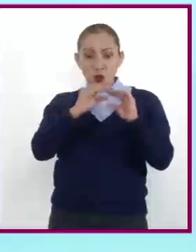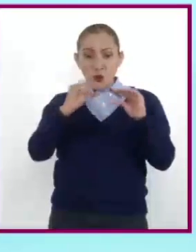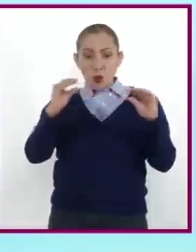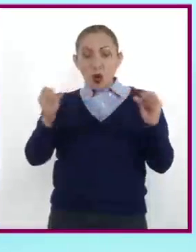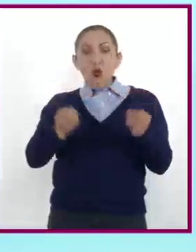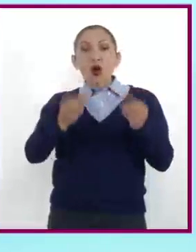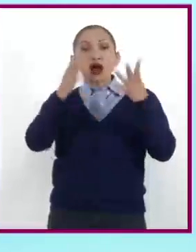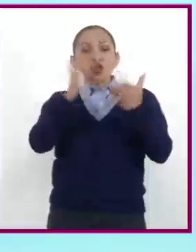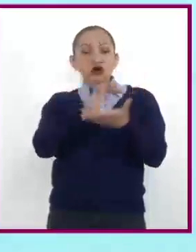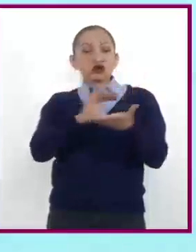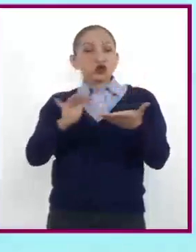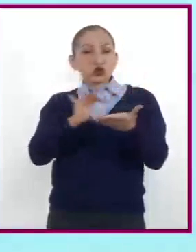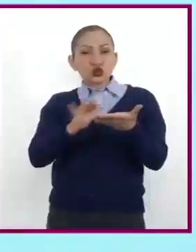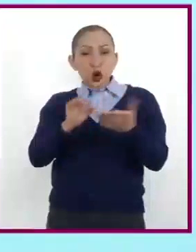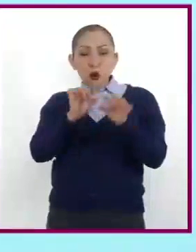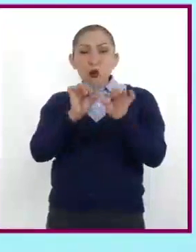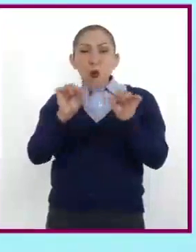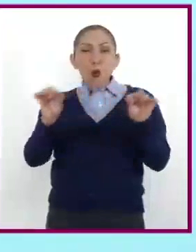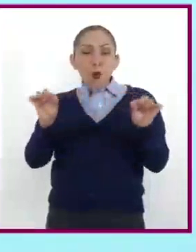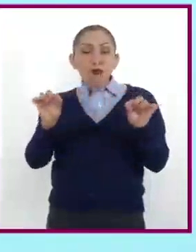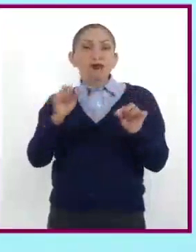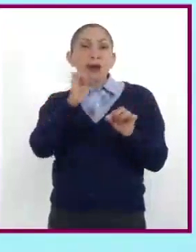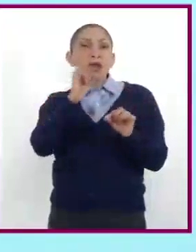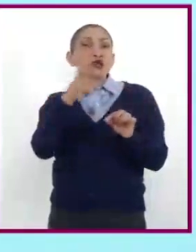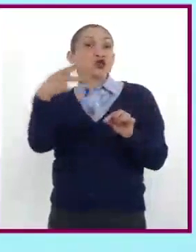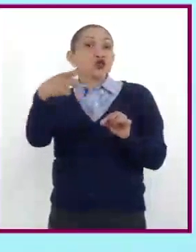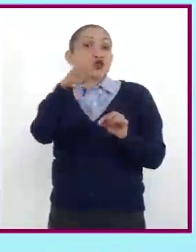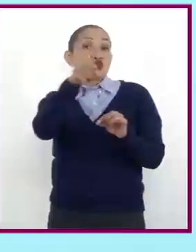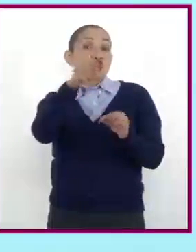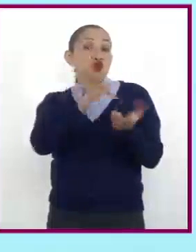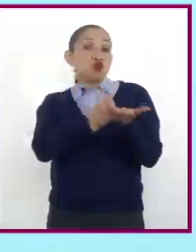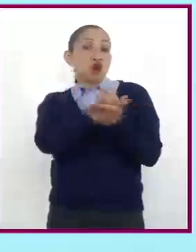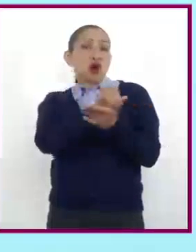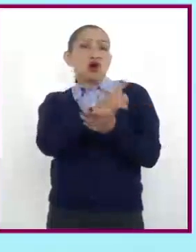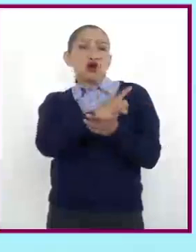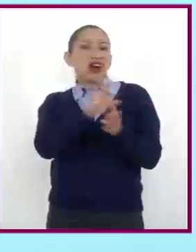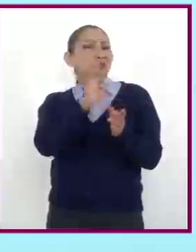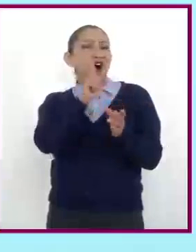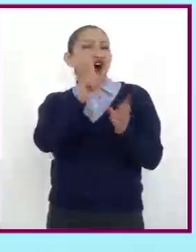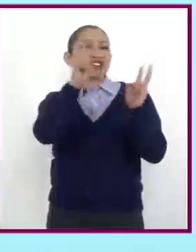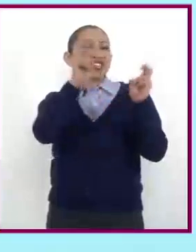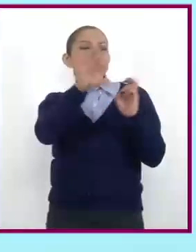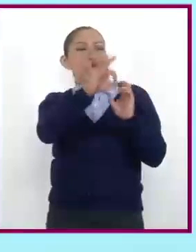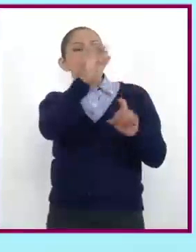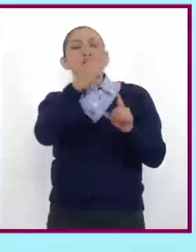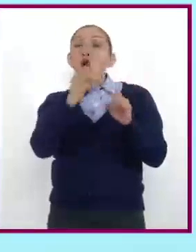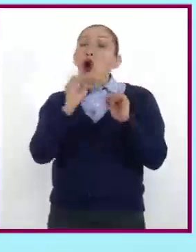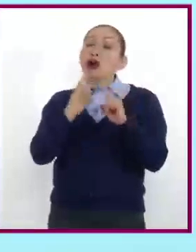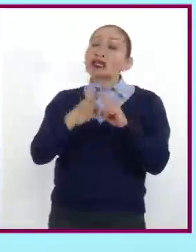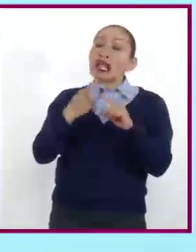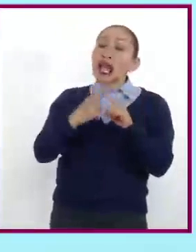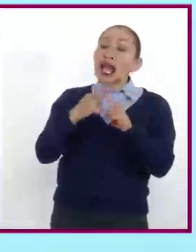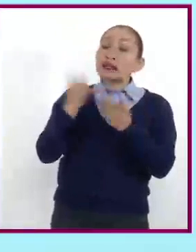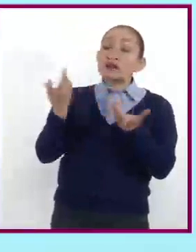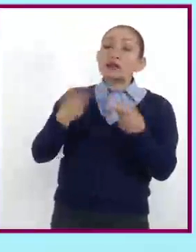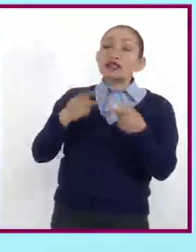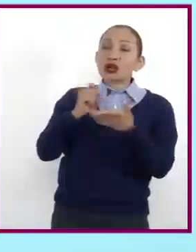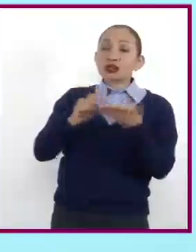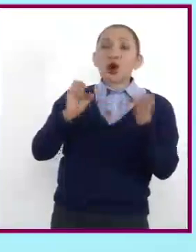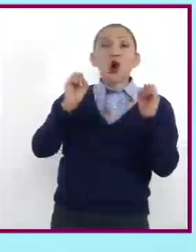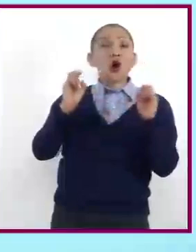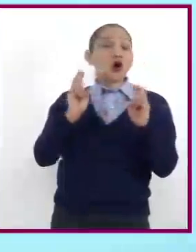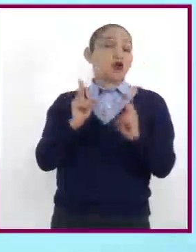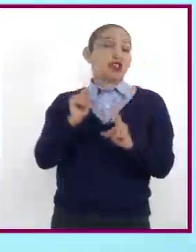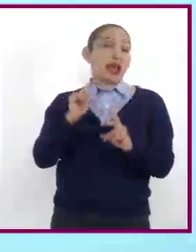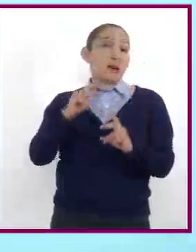la cantidad de páginas. También pueden decidirse solo por el título, por quién lo escribió y por el tema, entre otras